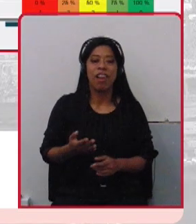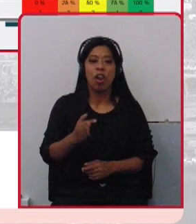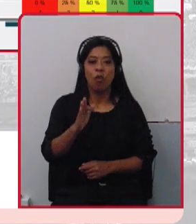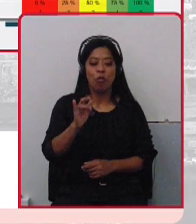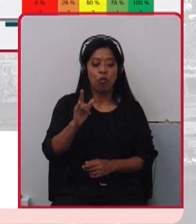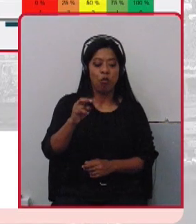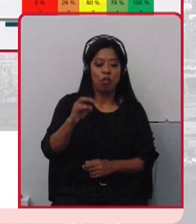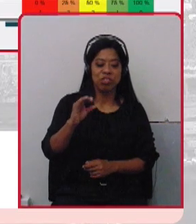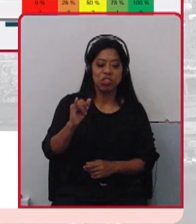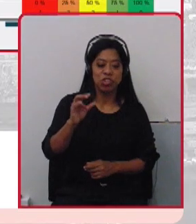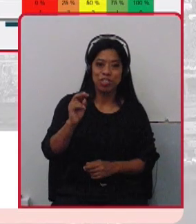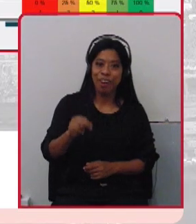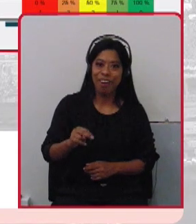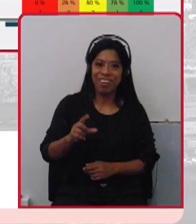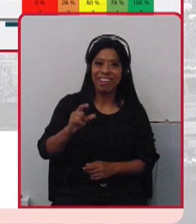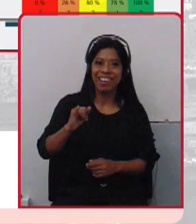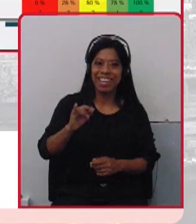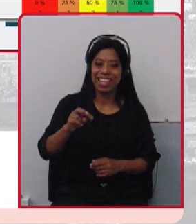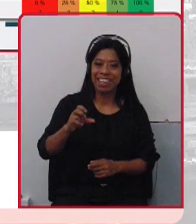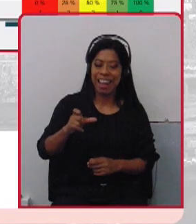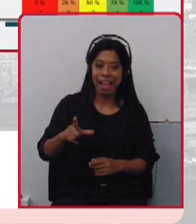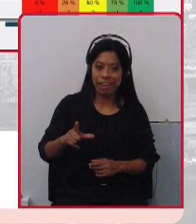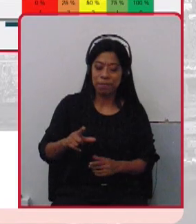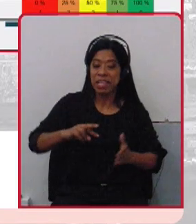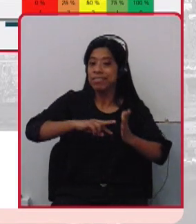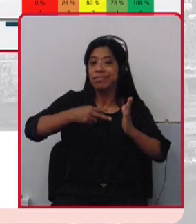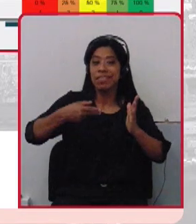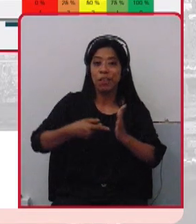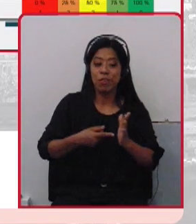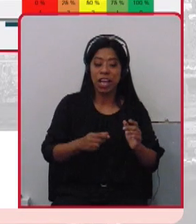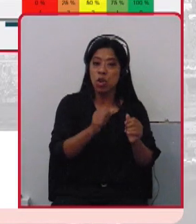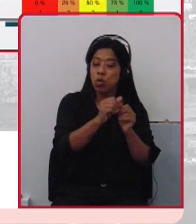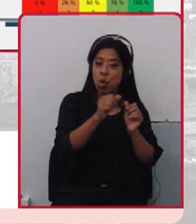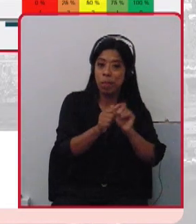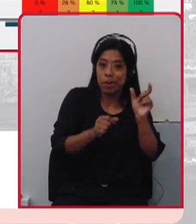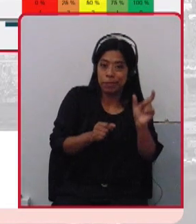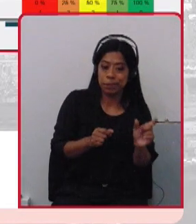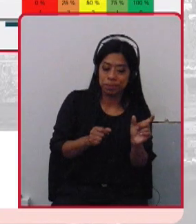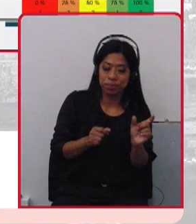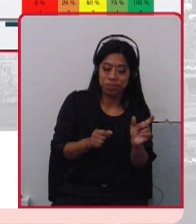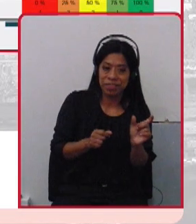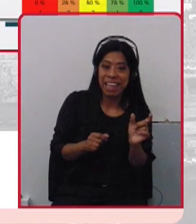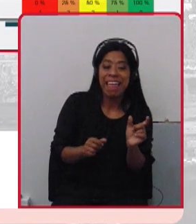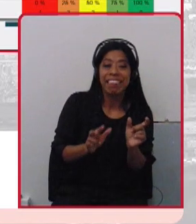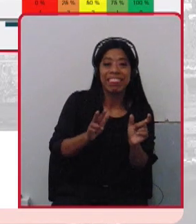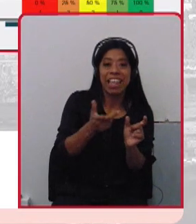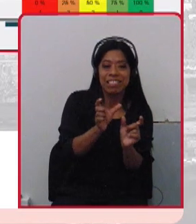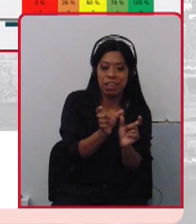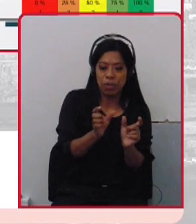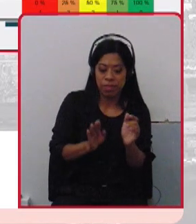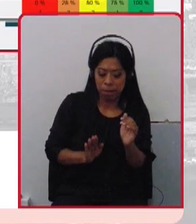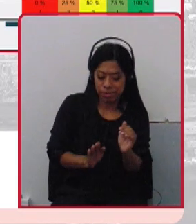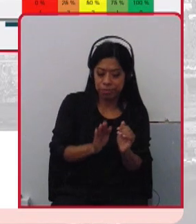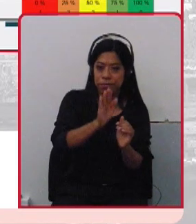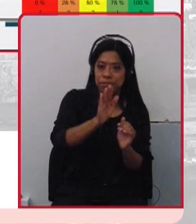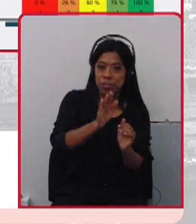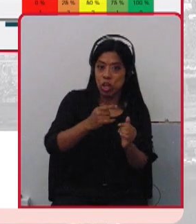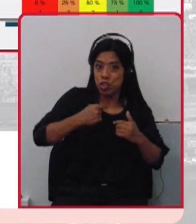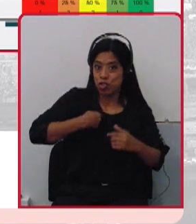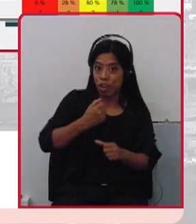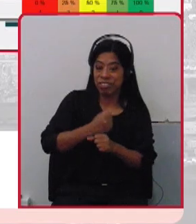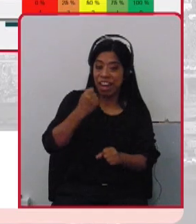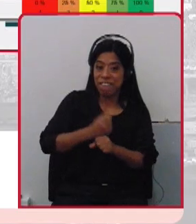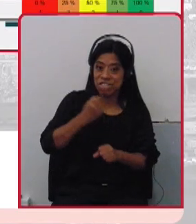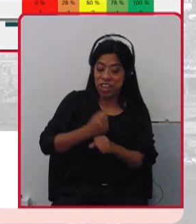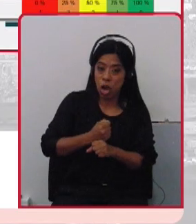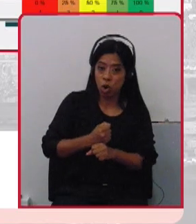afín. Donde yo tengo una variable dependiente, una variable independiente, tengo un intercepto y tengo una pendiente. Al yo trabajar con